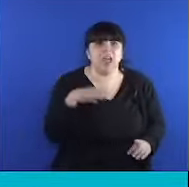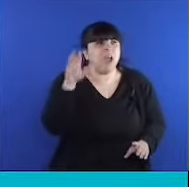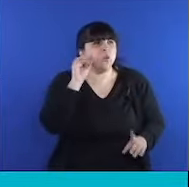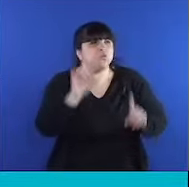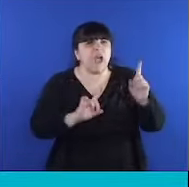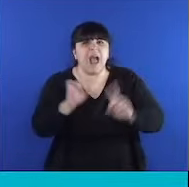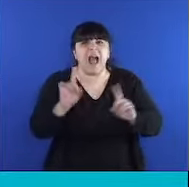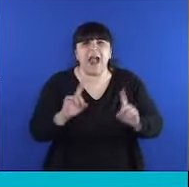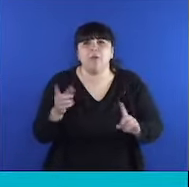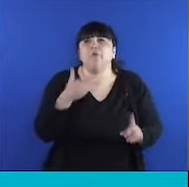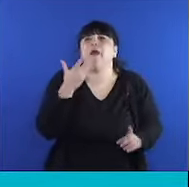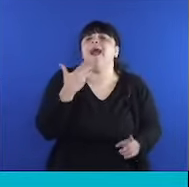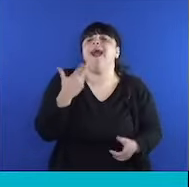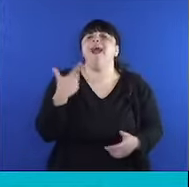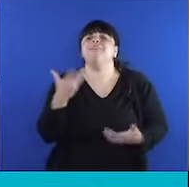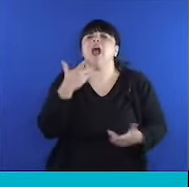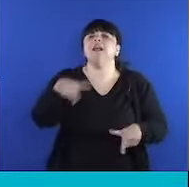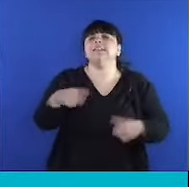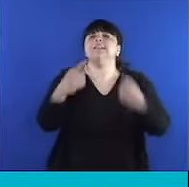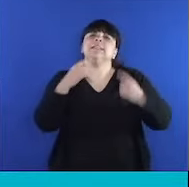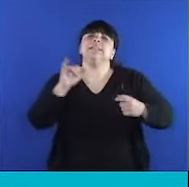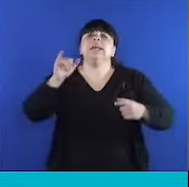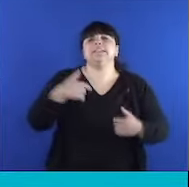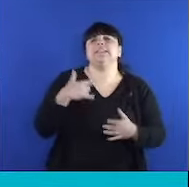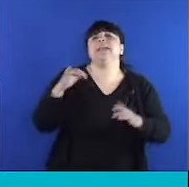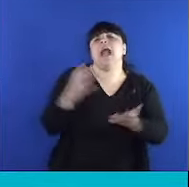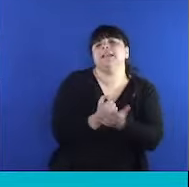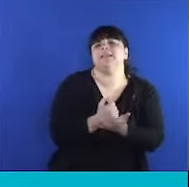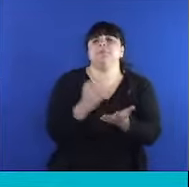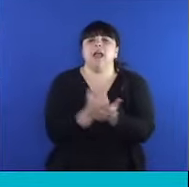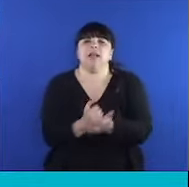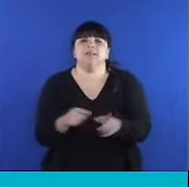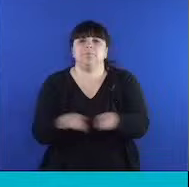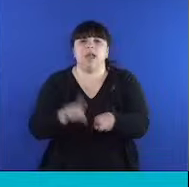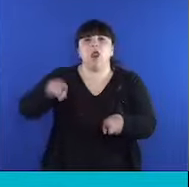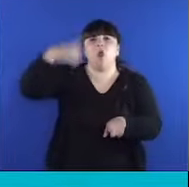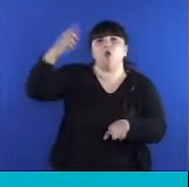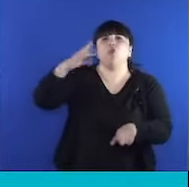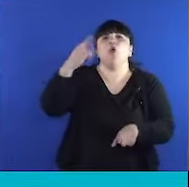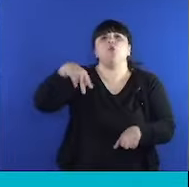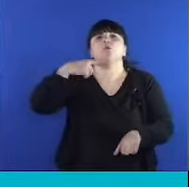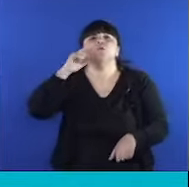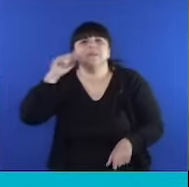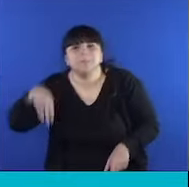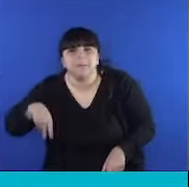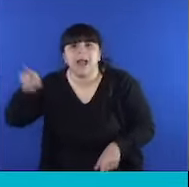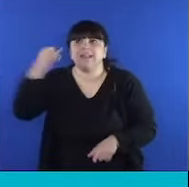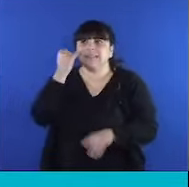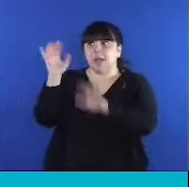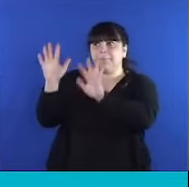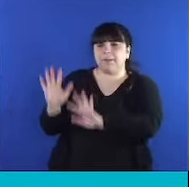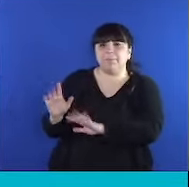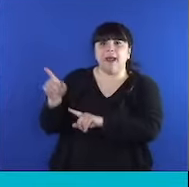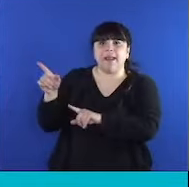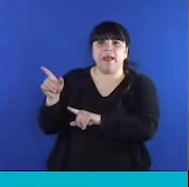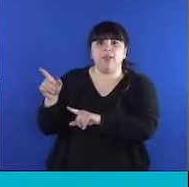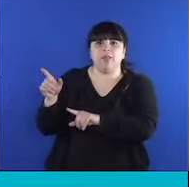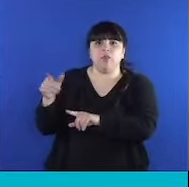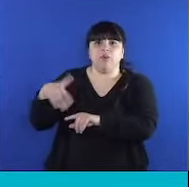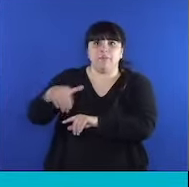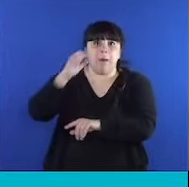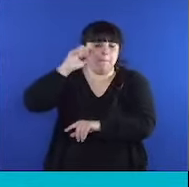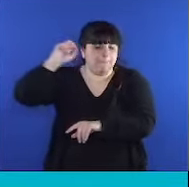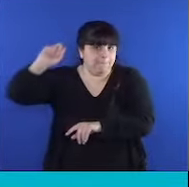a los lobistas de que hay que aceptar la imposición de los Runciman, que están preparando un